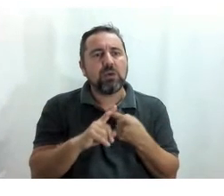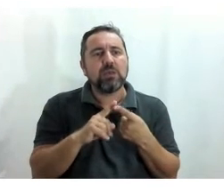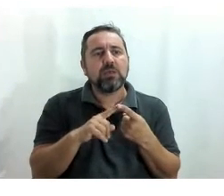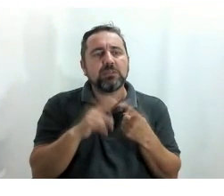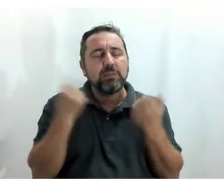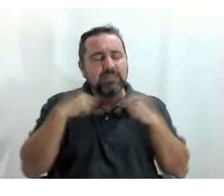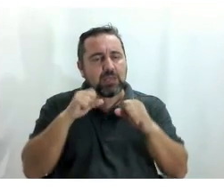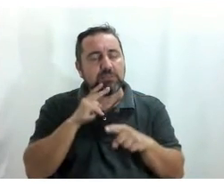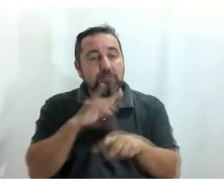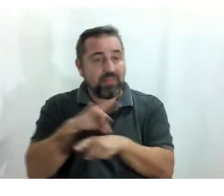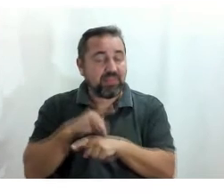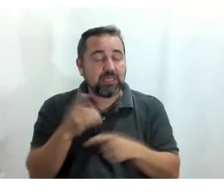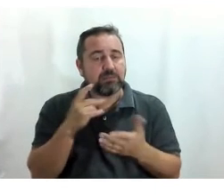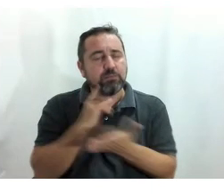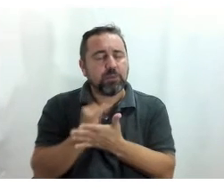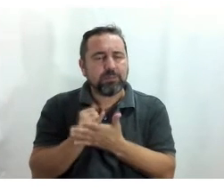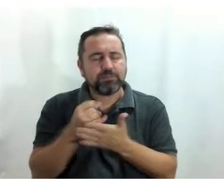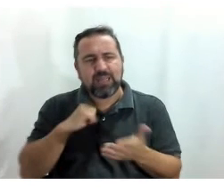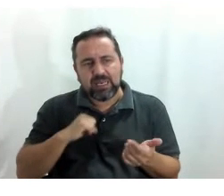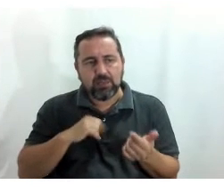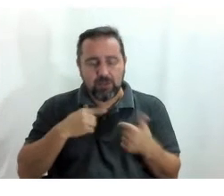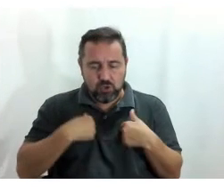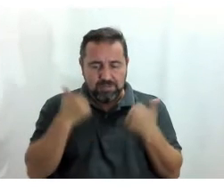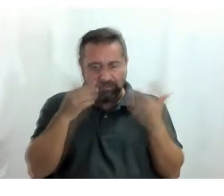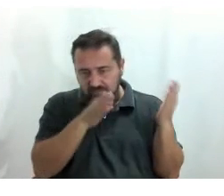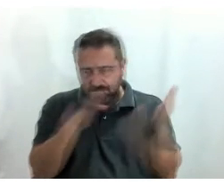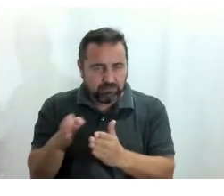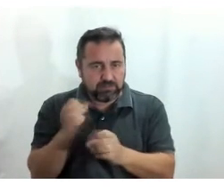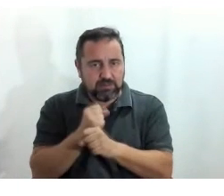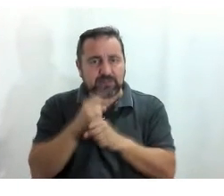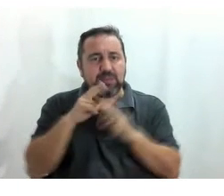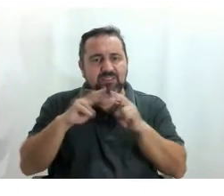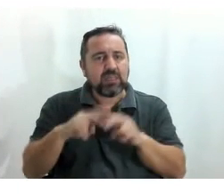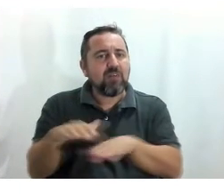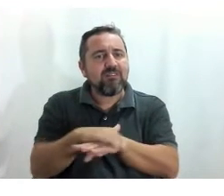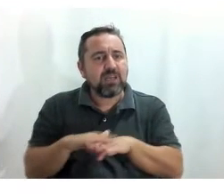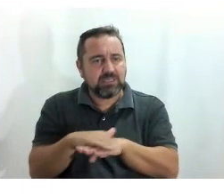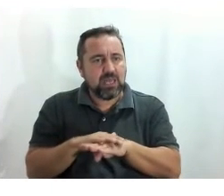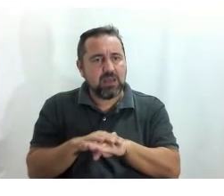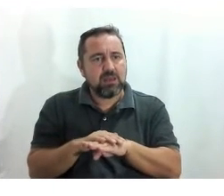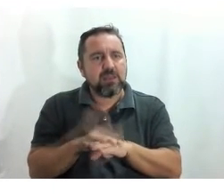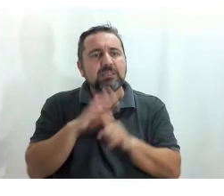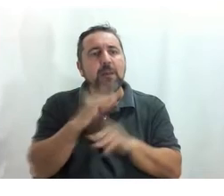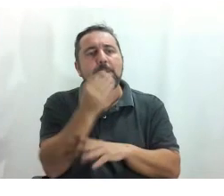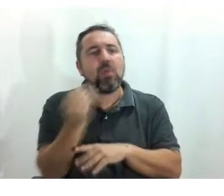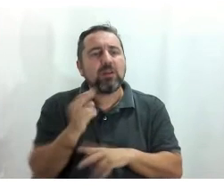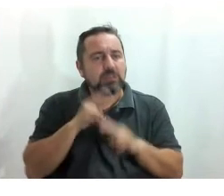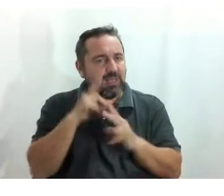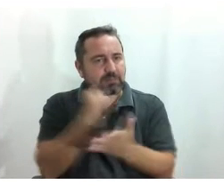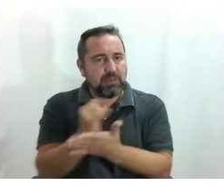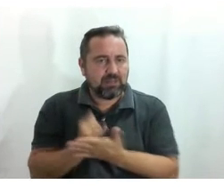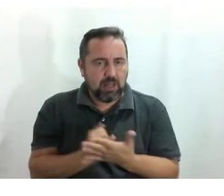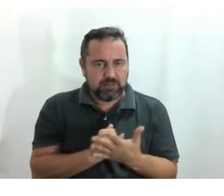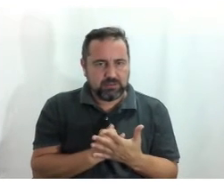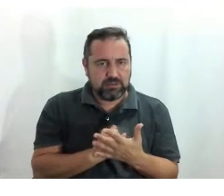con pacientes, pero en la parte que yo trabajo más, en la investigación básica, trabajamos con modelos experimentales.